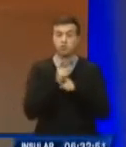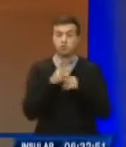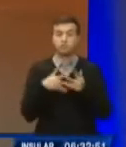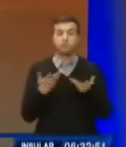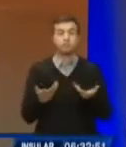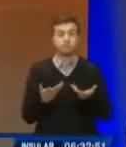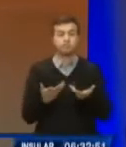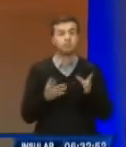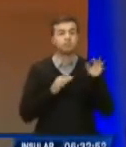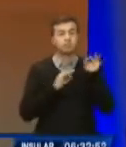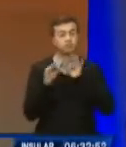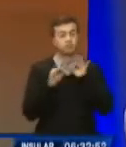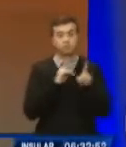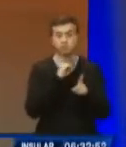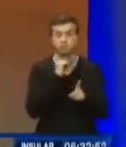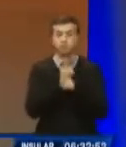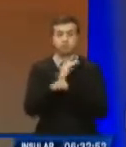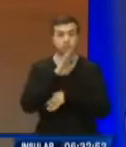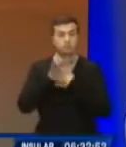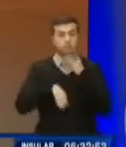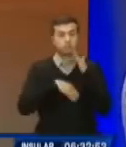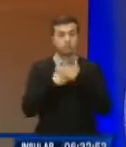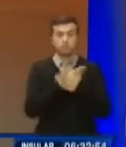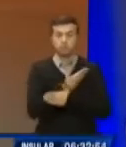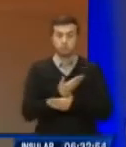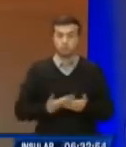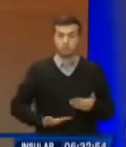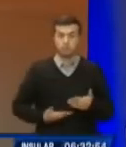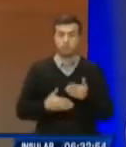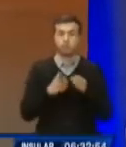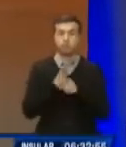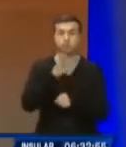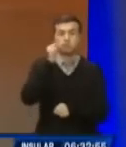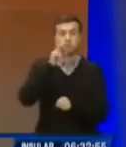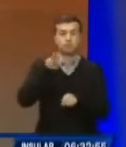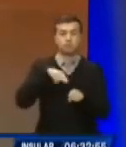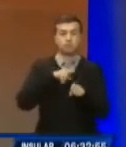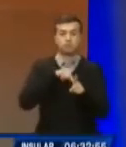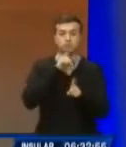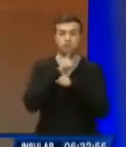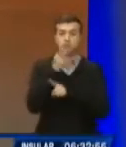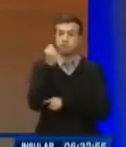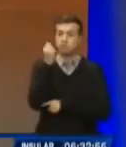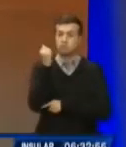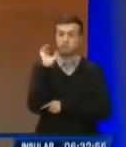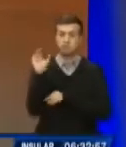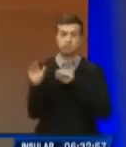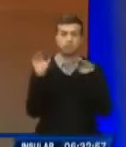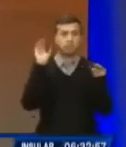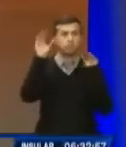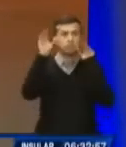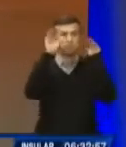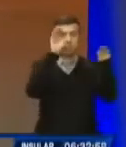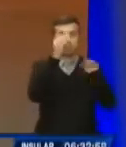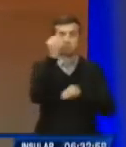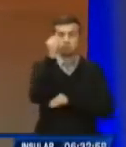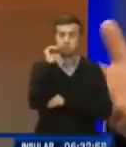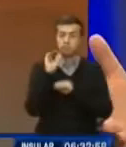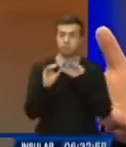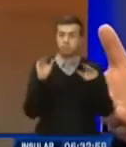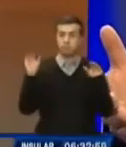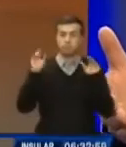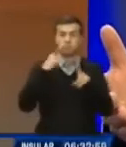explicó que a todos los presidentes de las federaciones nacionales les entregaban una cierta cantidad de dinero